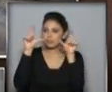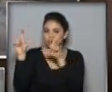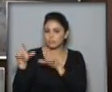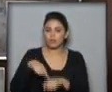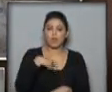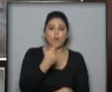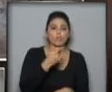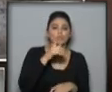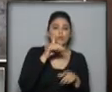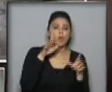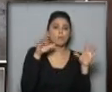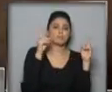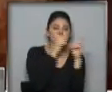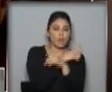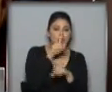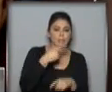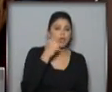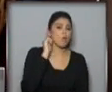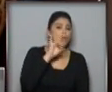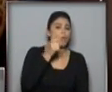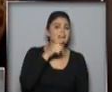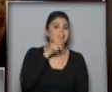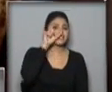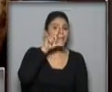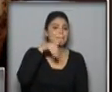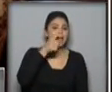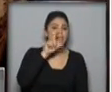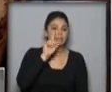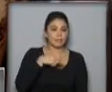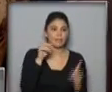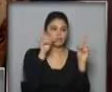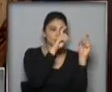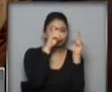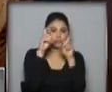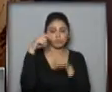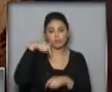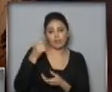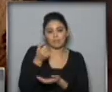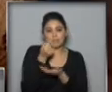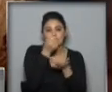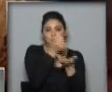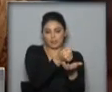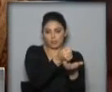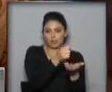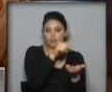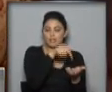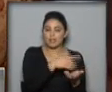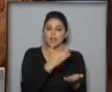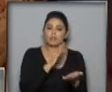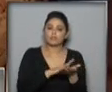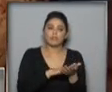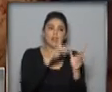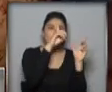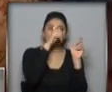maras en Guatemala, un trabajo notable de este argentino, Rodrigo Abd, quien gana el premio Pulitzer en lo que tiene que ver con